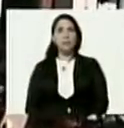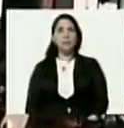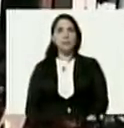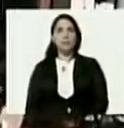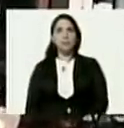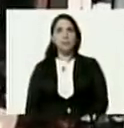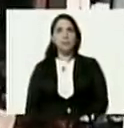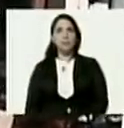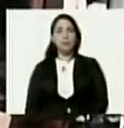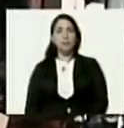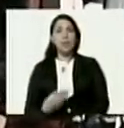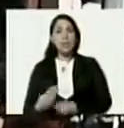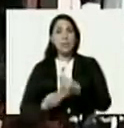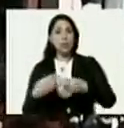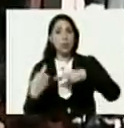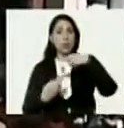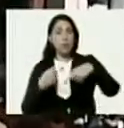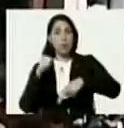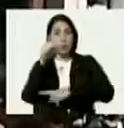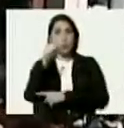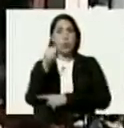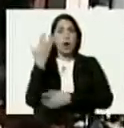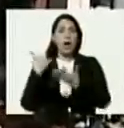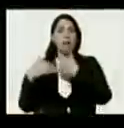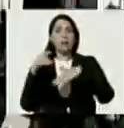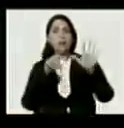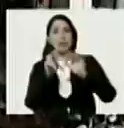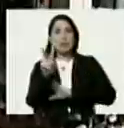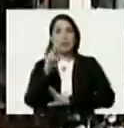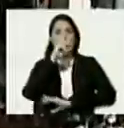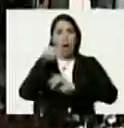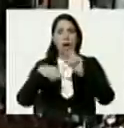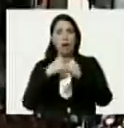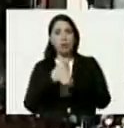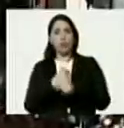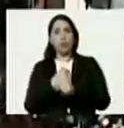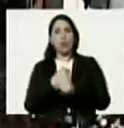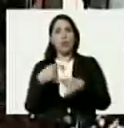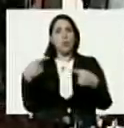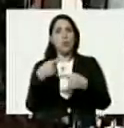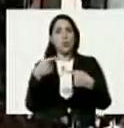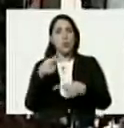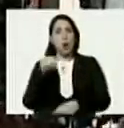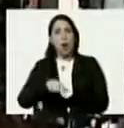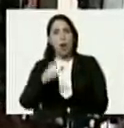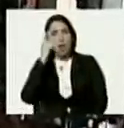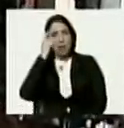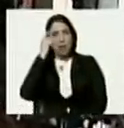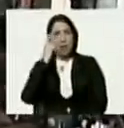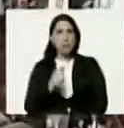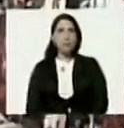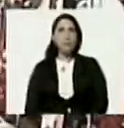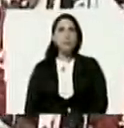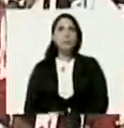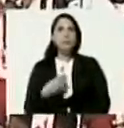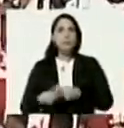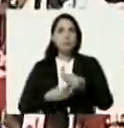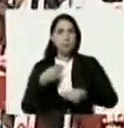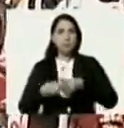que hizo la revolución hace 62 años hoy, un día como hoy, haciendo un